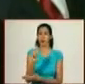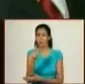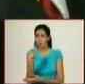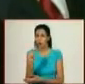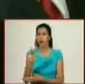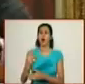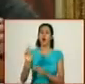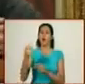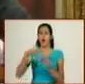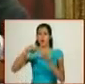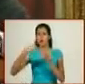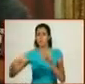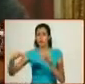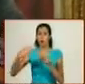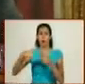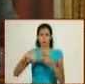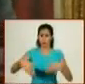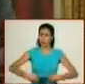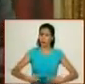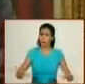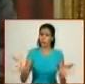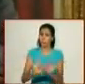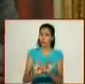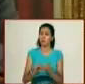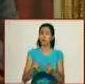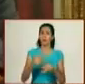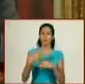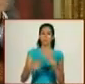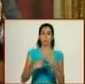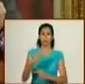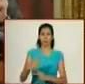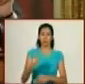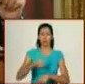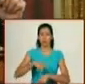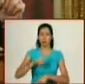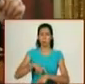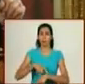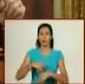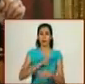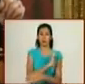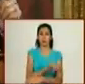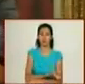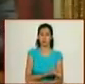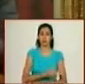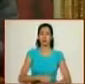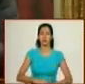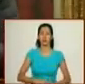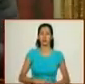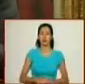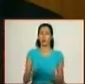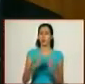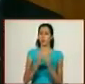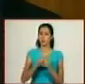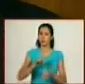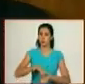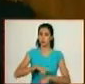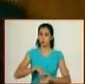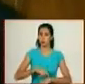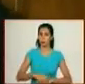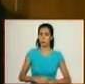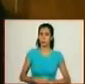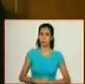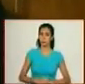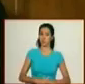Golfo Pérsico, esfuerzos conjuntos para producir a tiempo energía en el corto plazo.